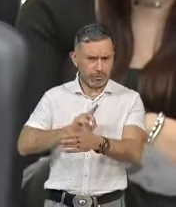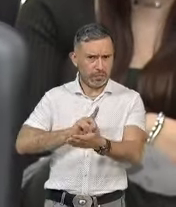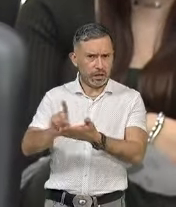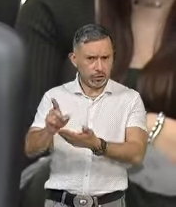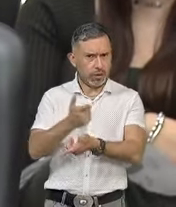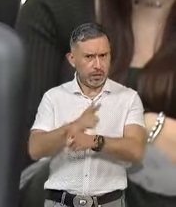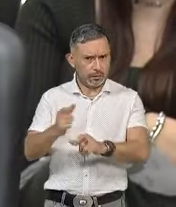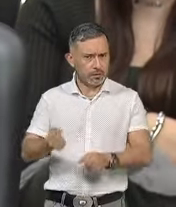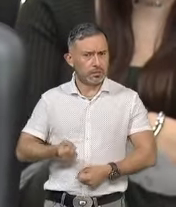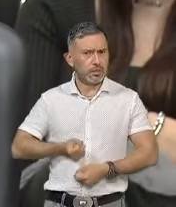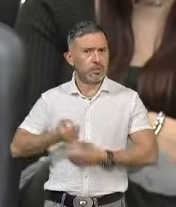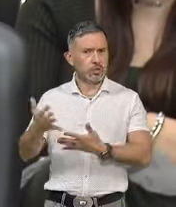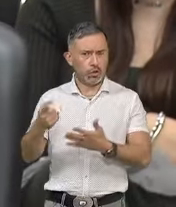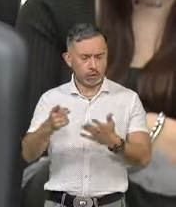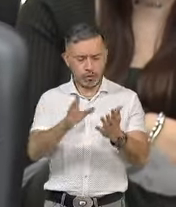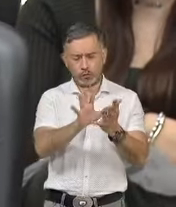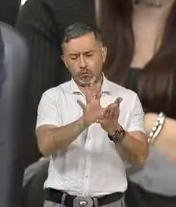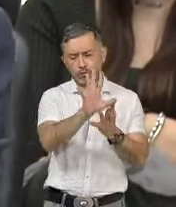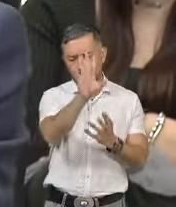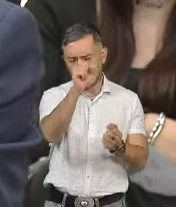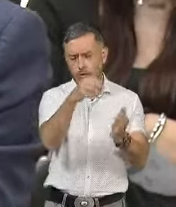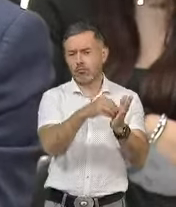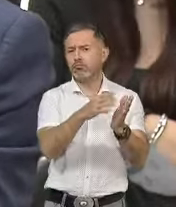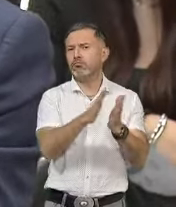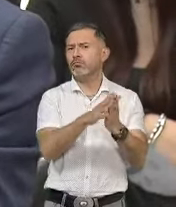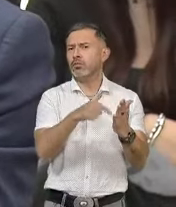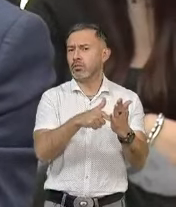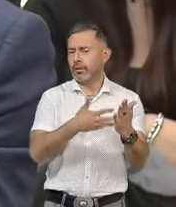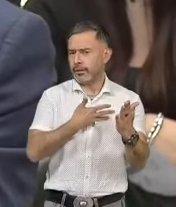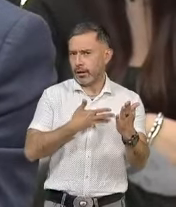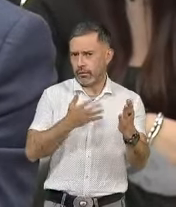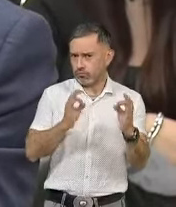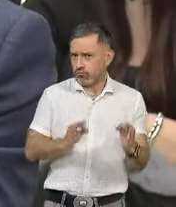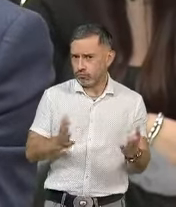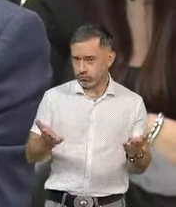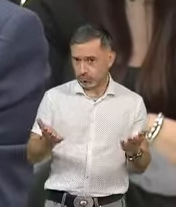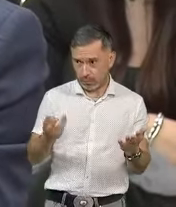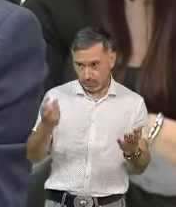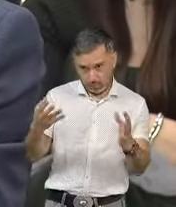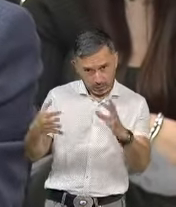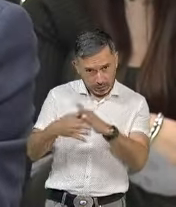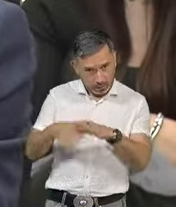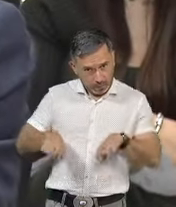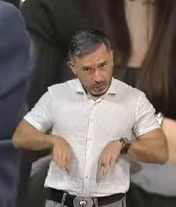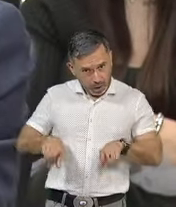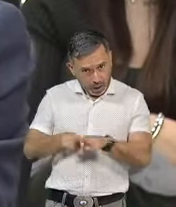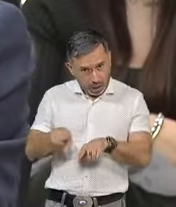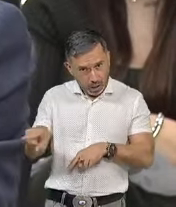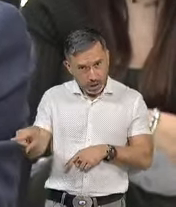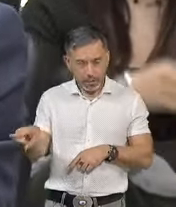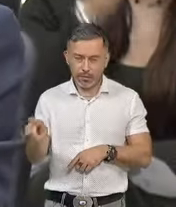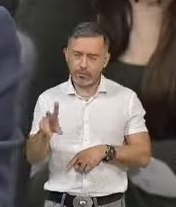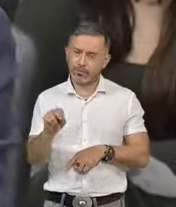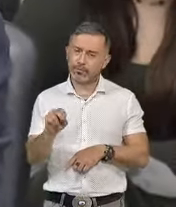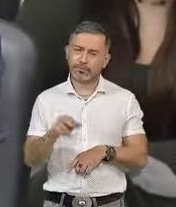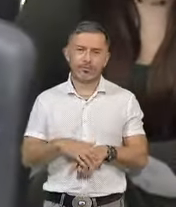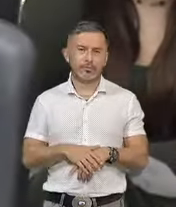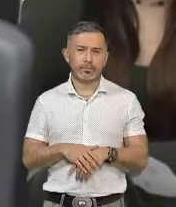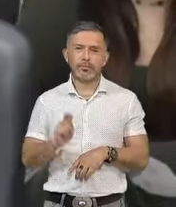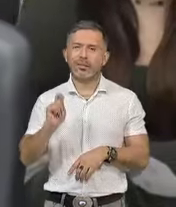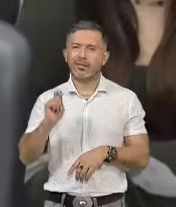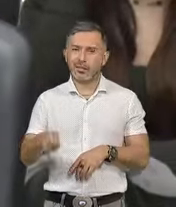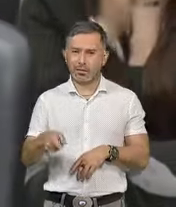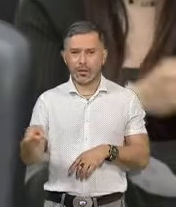consagrada en nuestra Constitución desde luego que se trata de